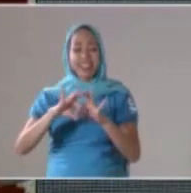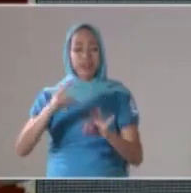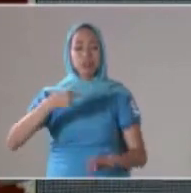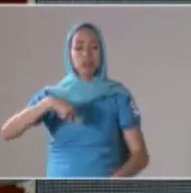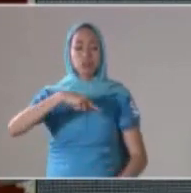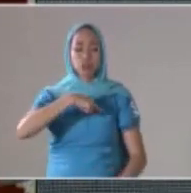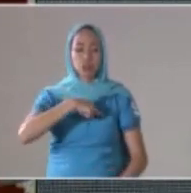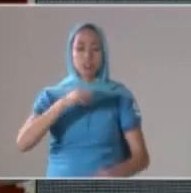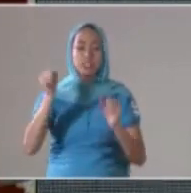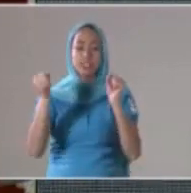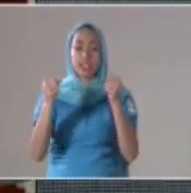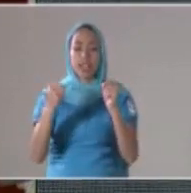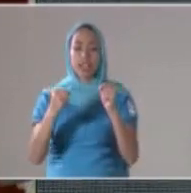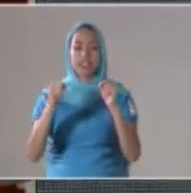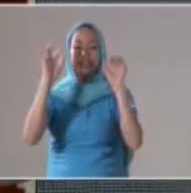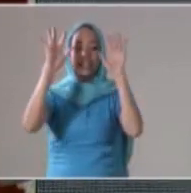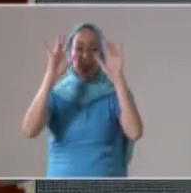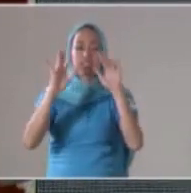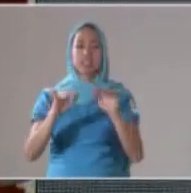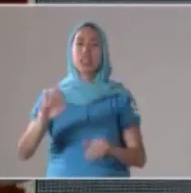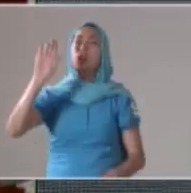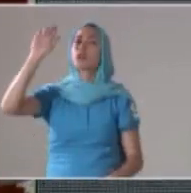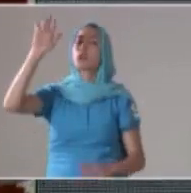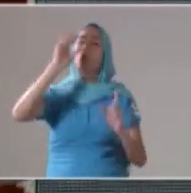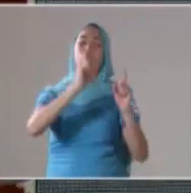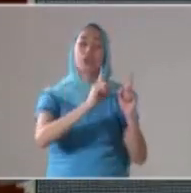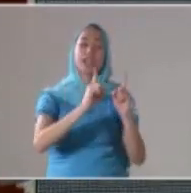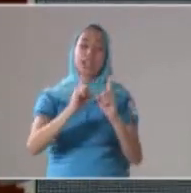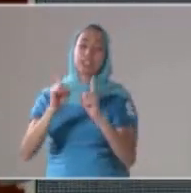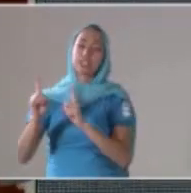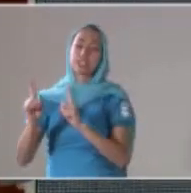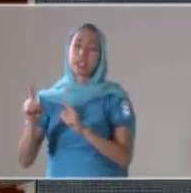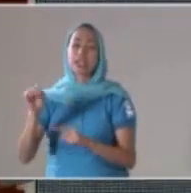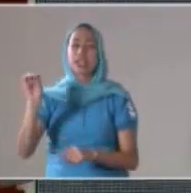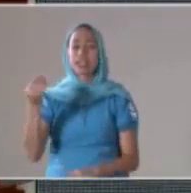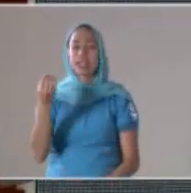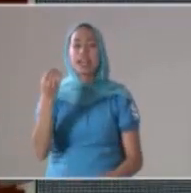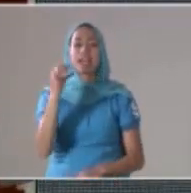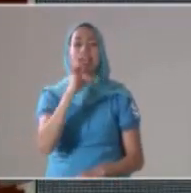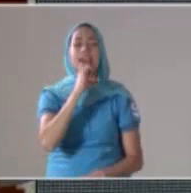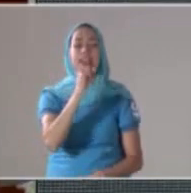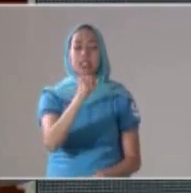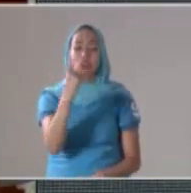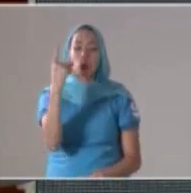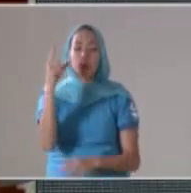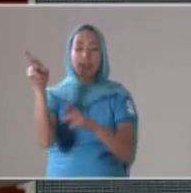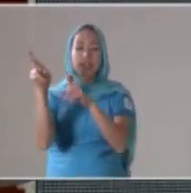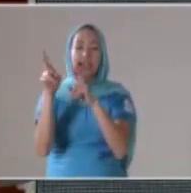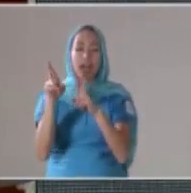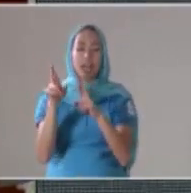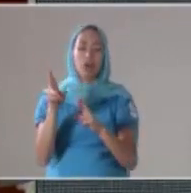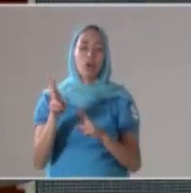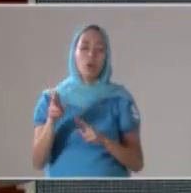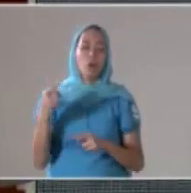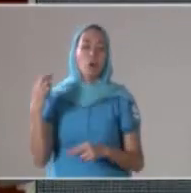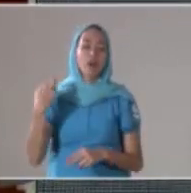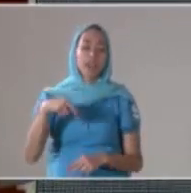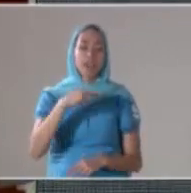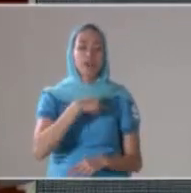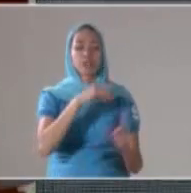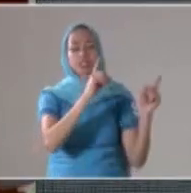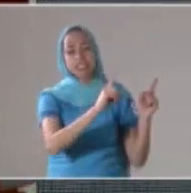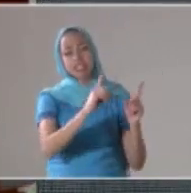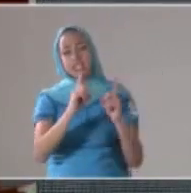guianza que es un regalo tuyo, Señor. Esa guianza que nos conduce, que nos guía, que nos